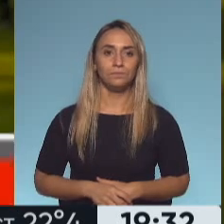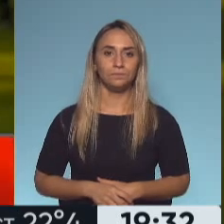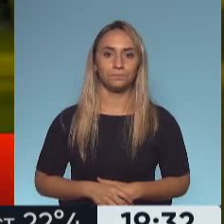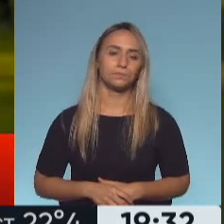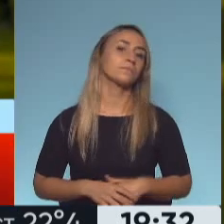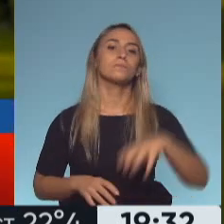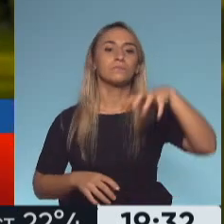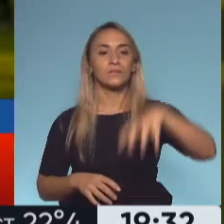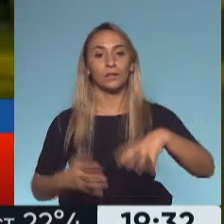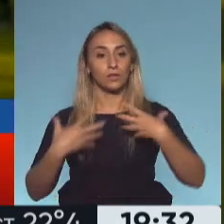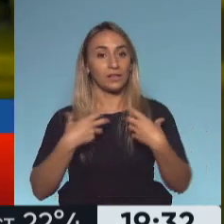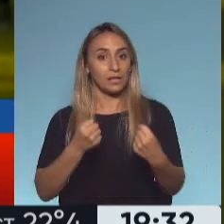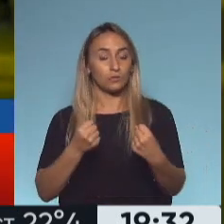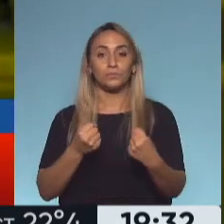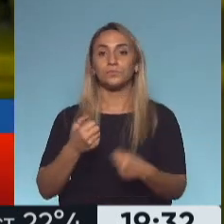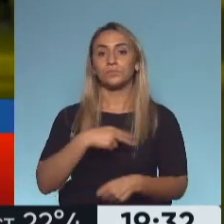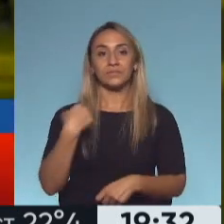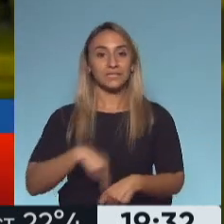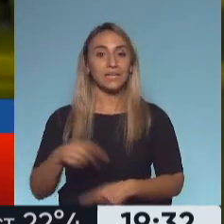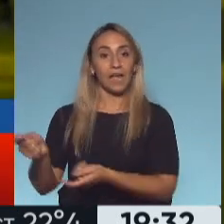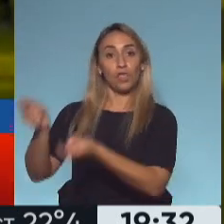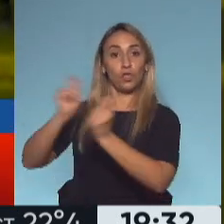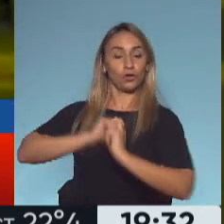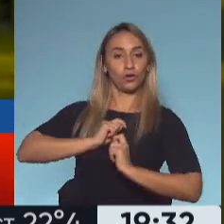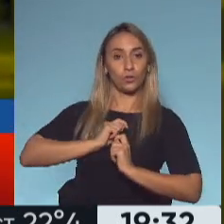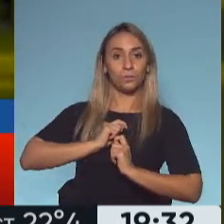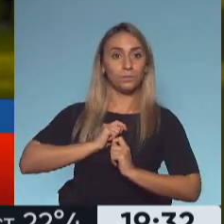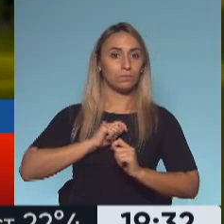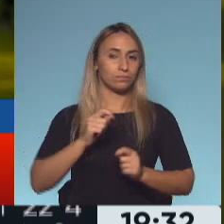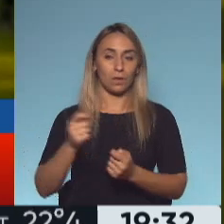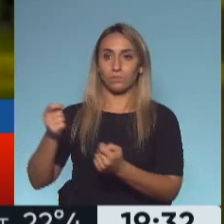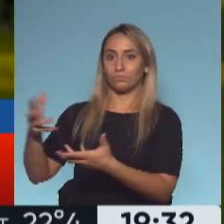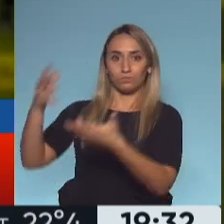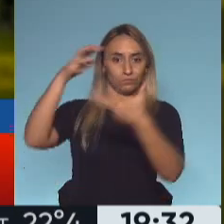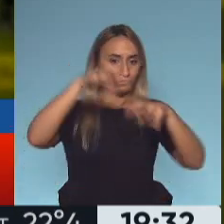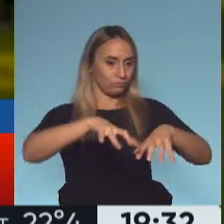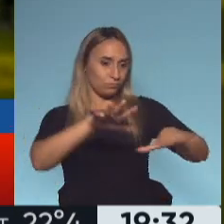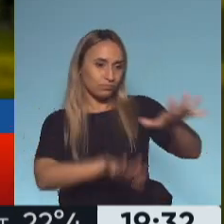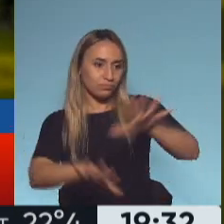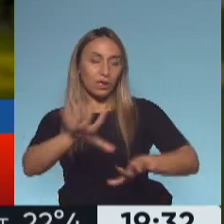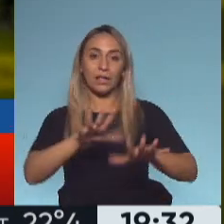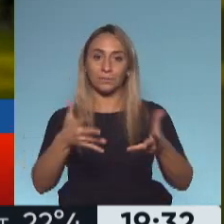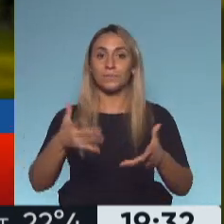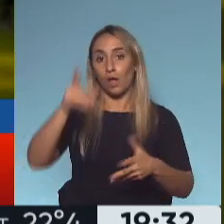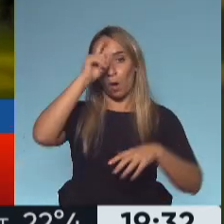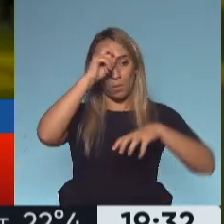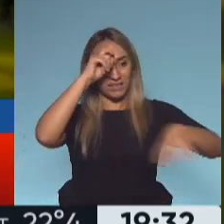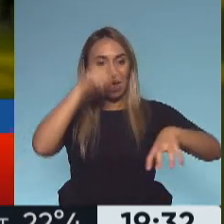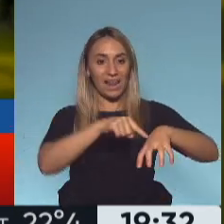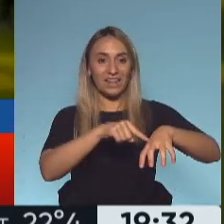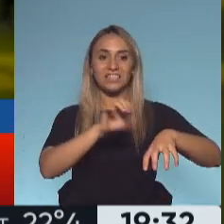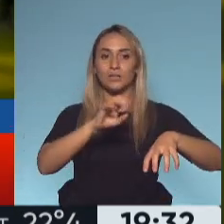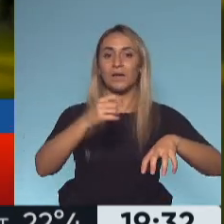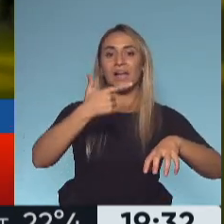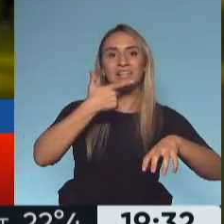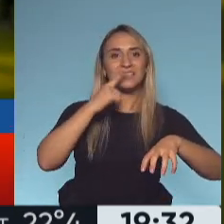El centro de salud móvil donado por China a la Argentina, que permitirá ampliar la capacidad operativa del hospital Lindero Simplemente